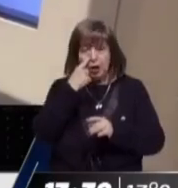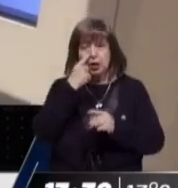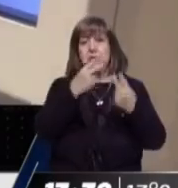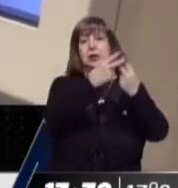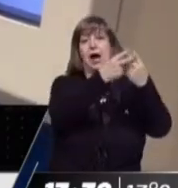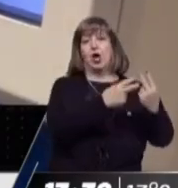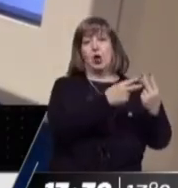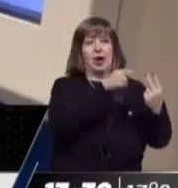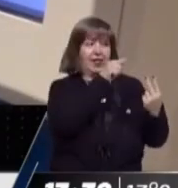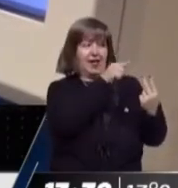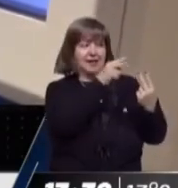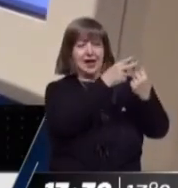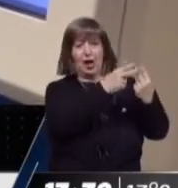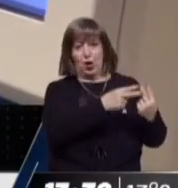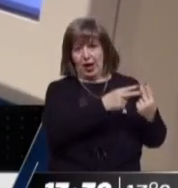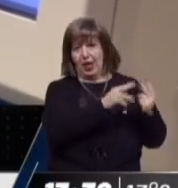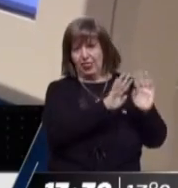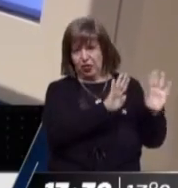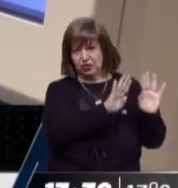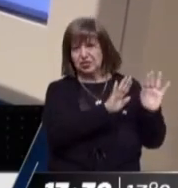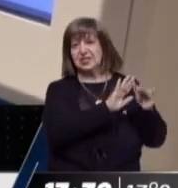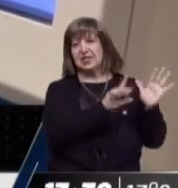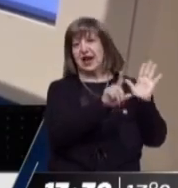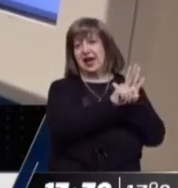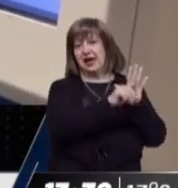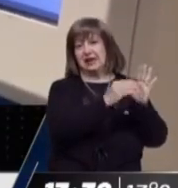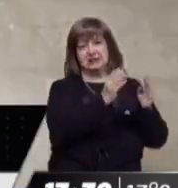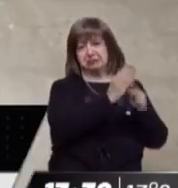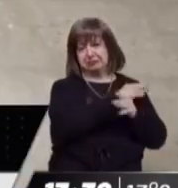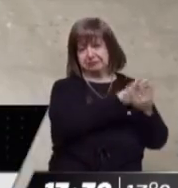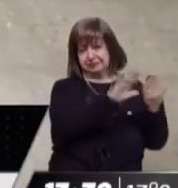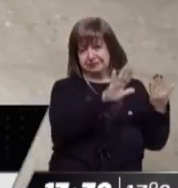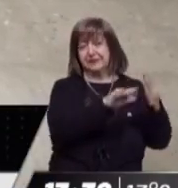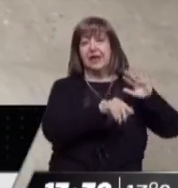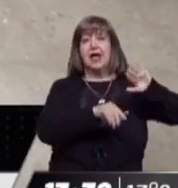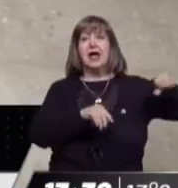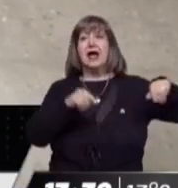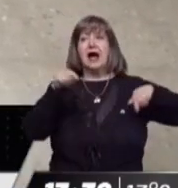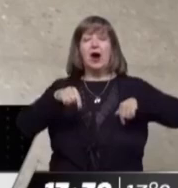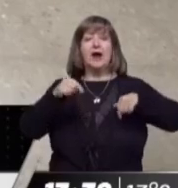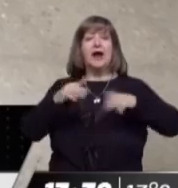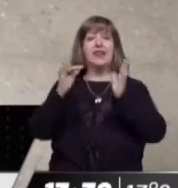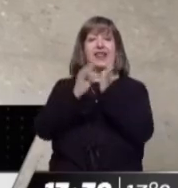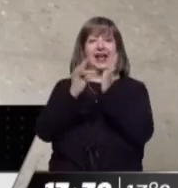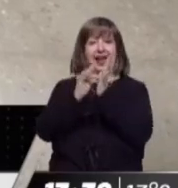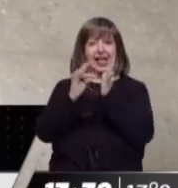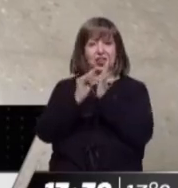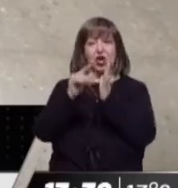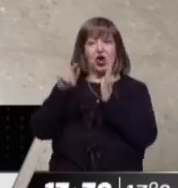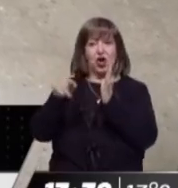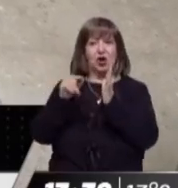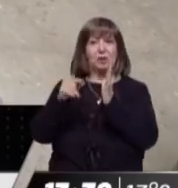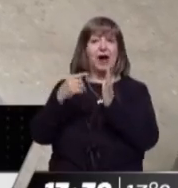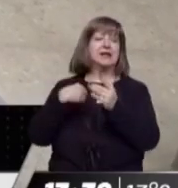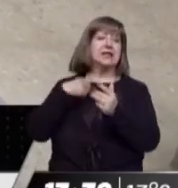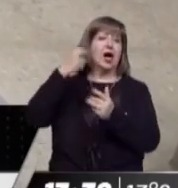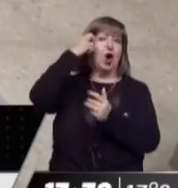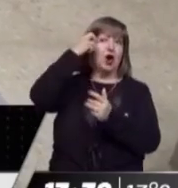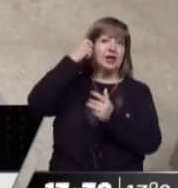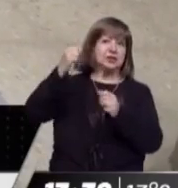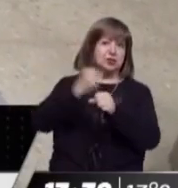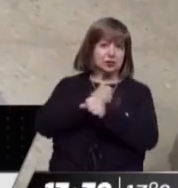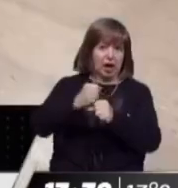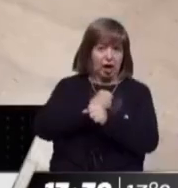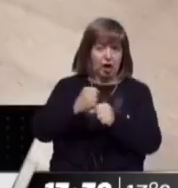más esta fórmula de movilidad por ley con la fórmula por decreto, sino que queda la de decreto, hasta tanto el Congreso confirme